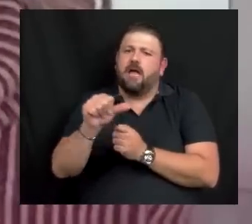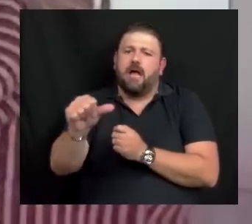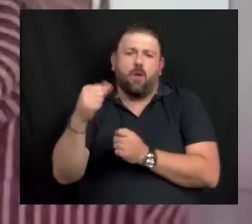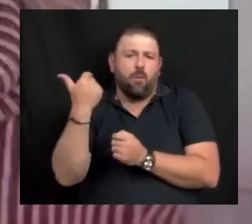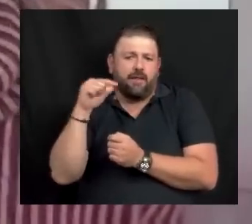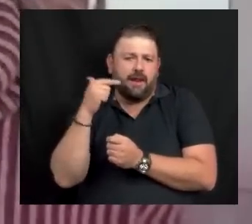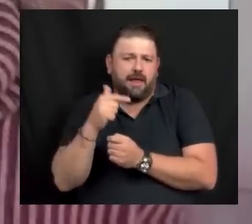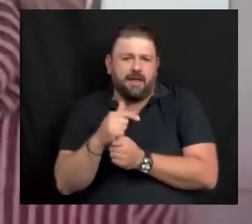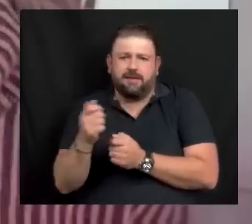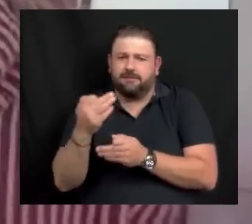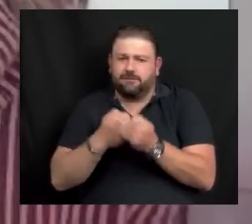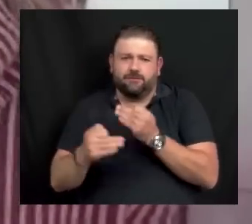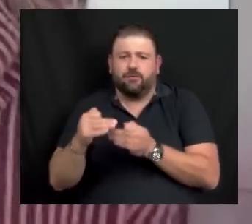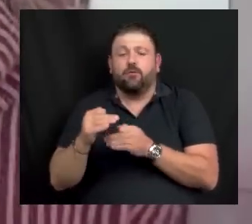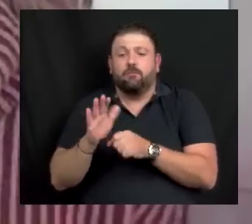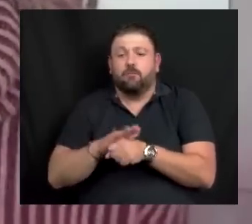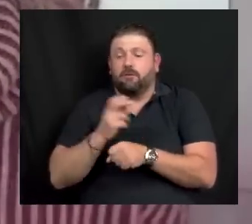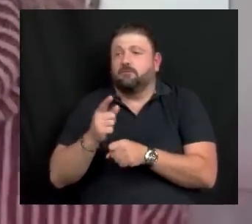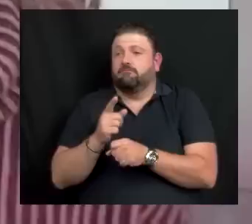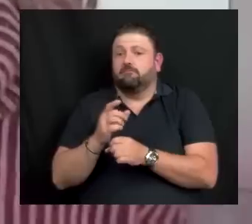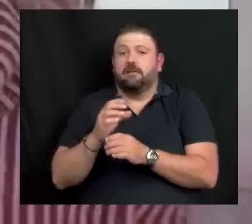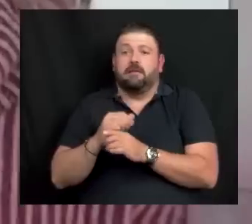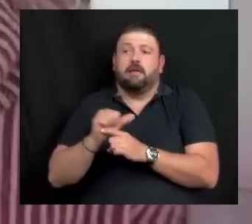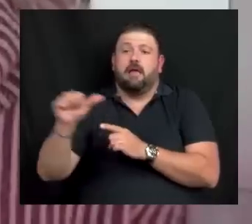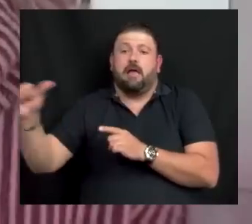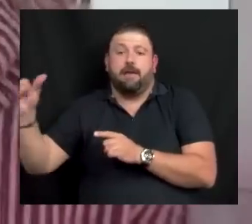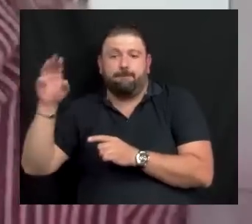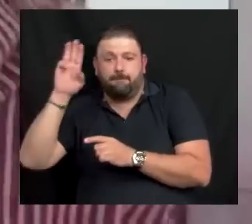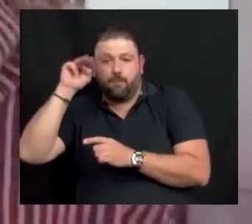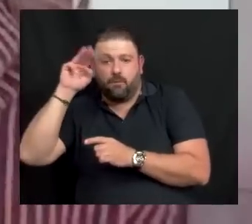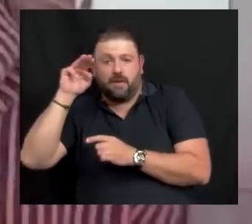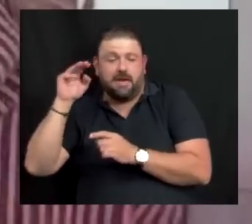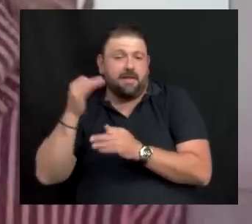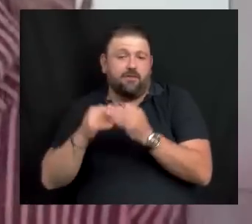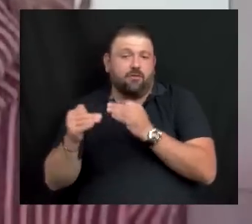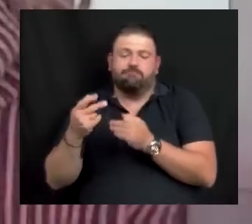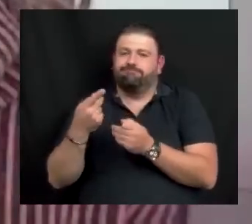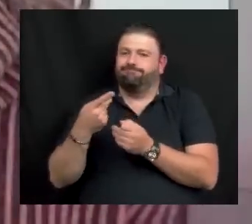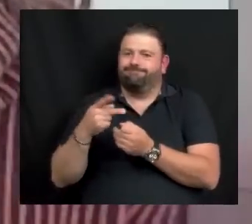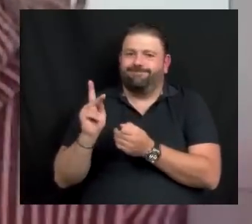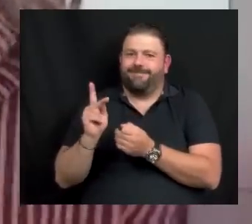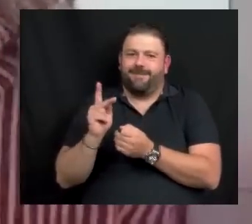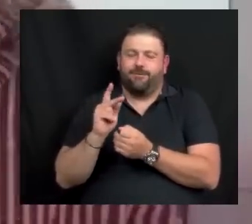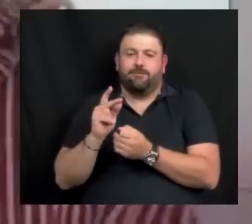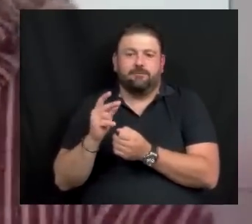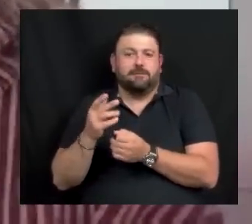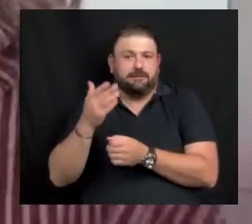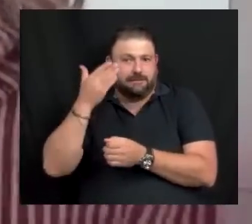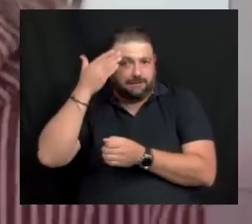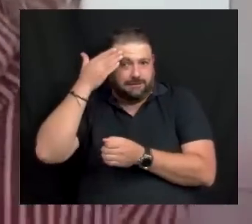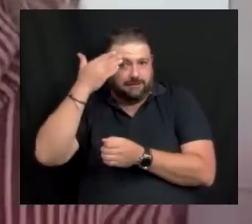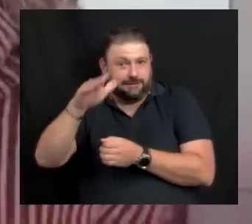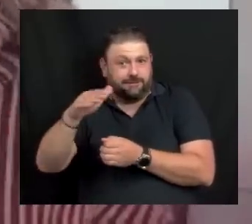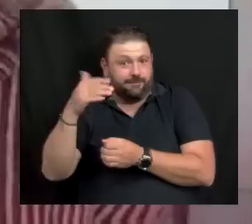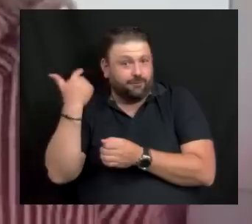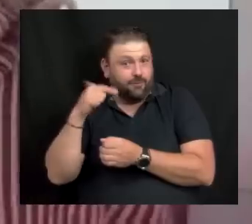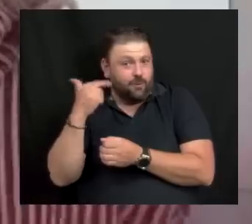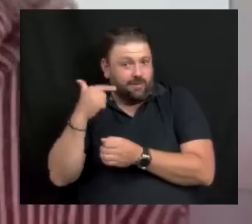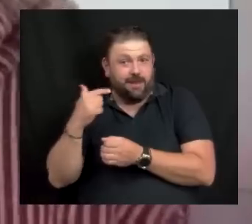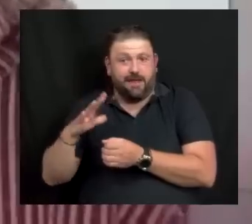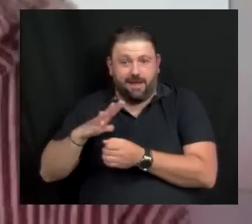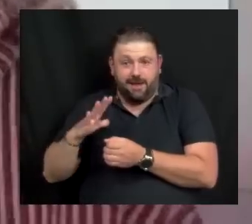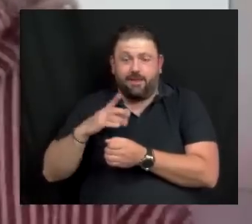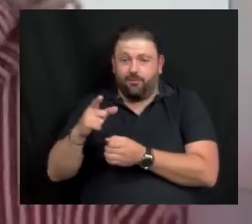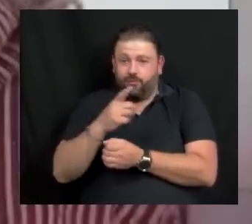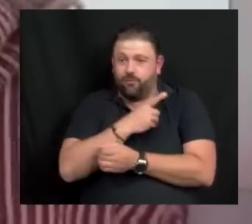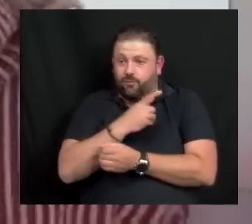Monterrey, jamás en la vida vamos a llegar a Guadalajara, aunque tengamos el mejor deseo y las mejores ganas de poder estar en Guadalajara. Entonces, tienes que saber